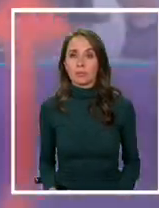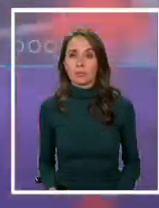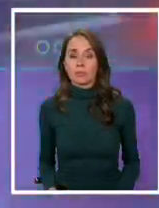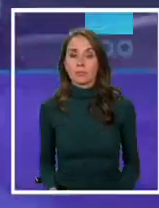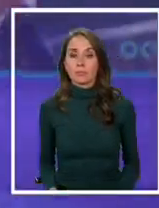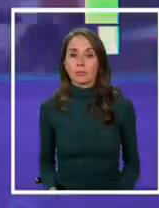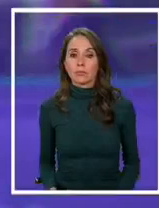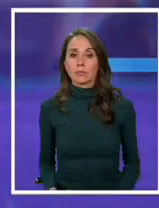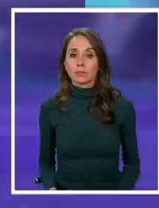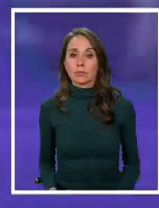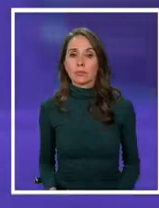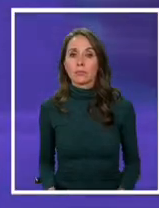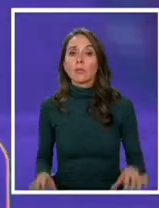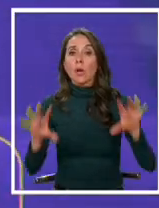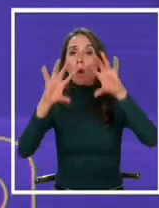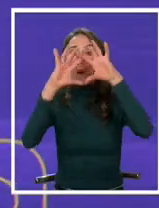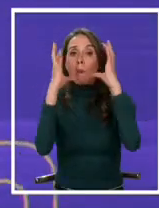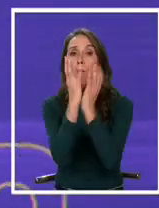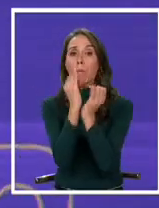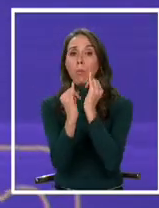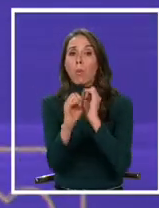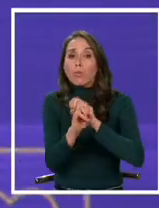actor mundo